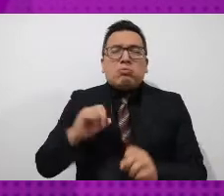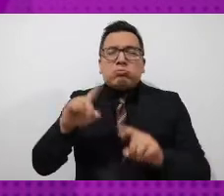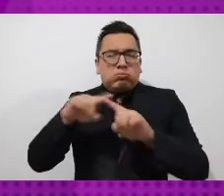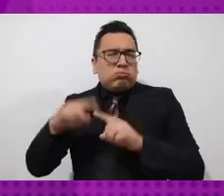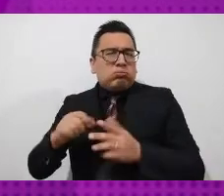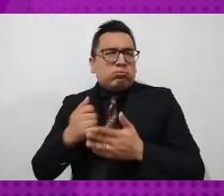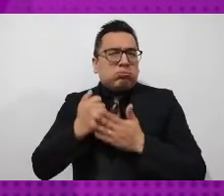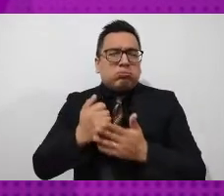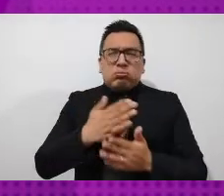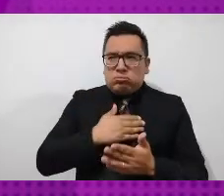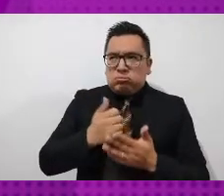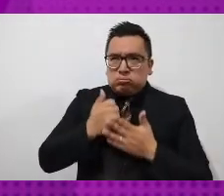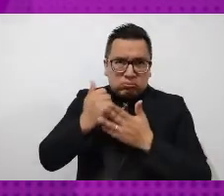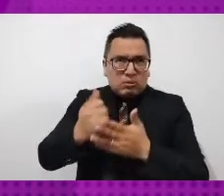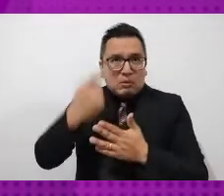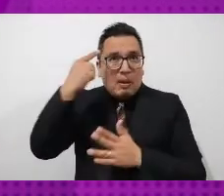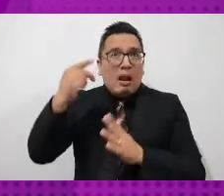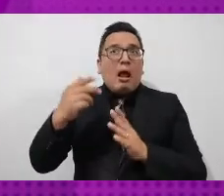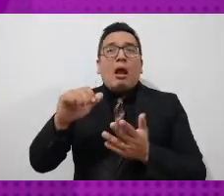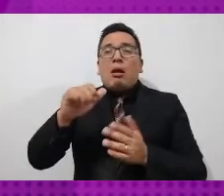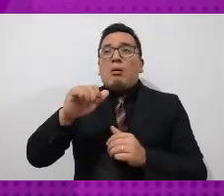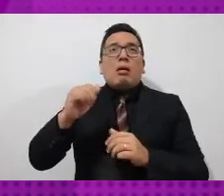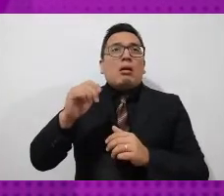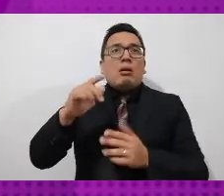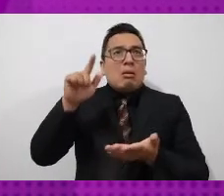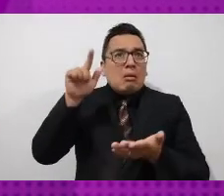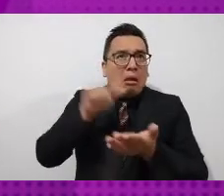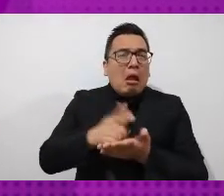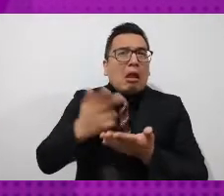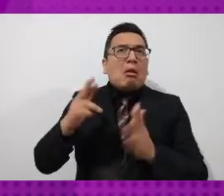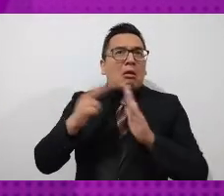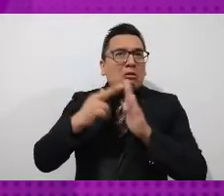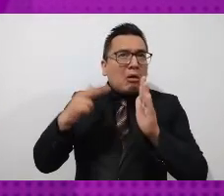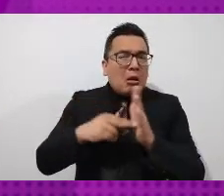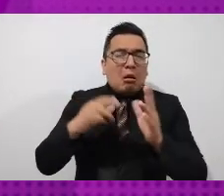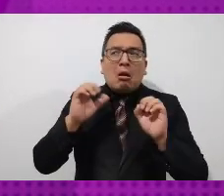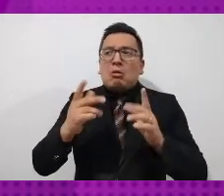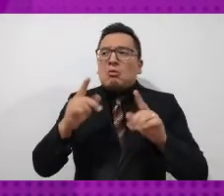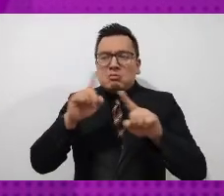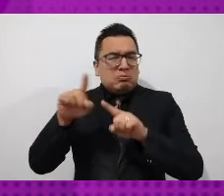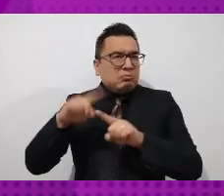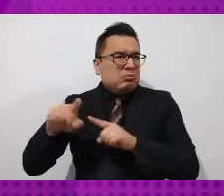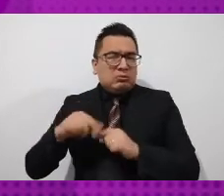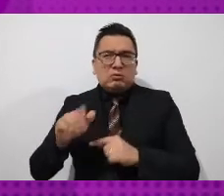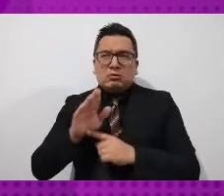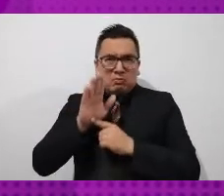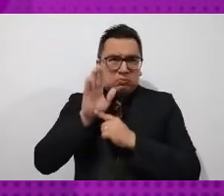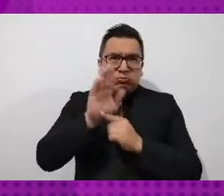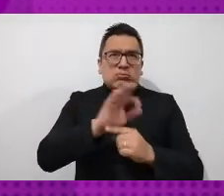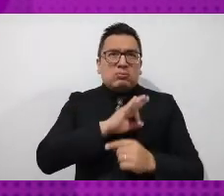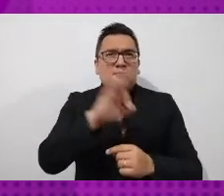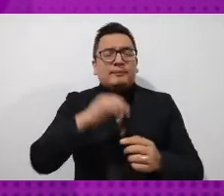autoridades para crear leyes, reglamentos y normas de carácter general.